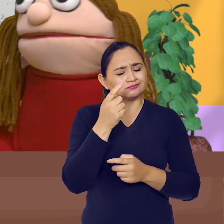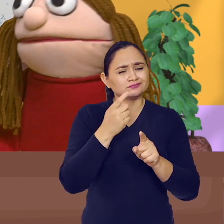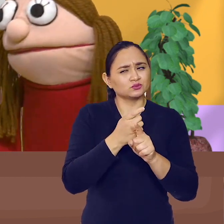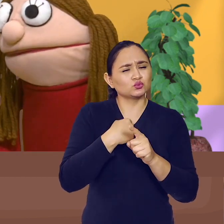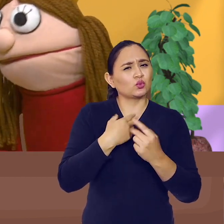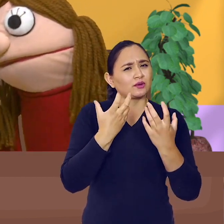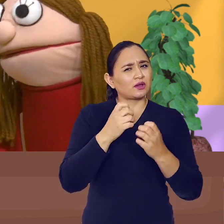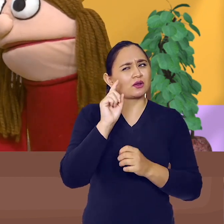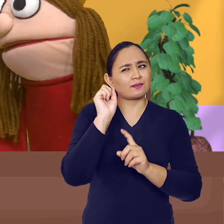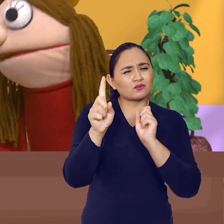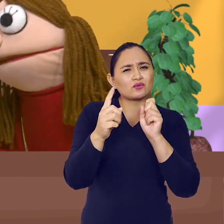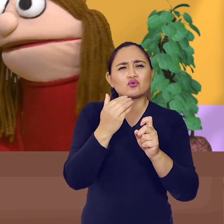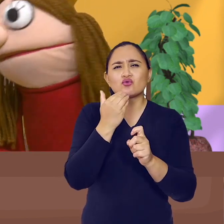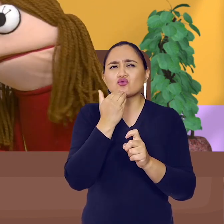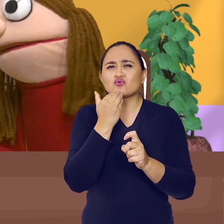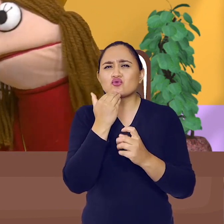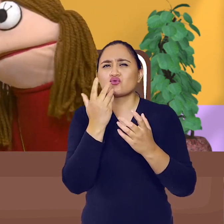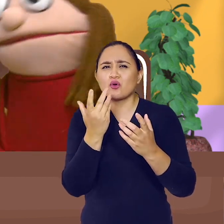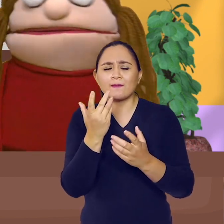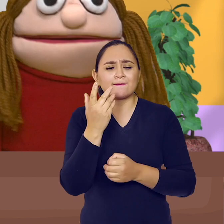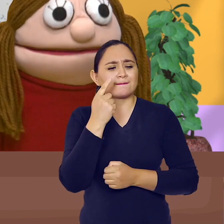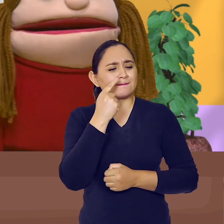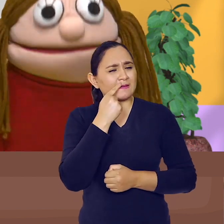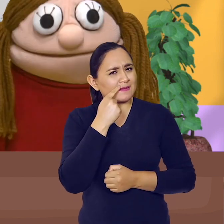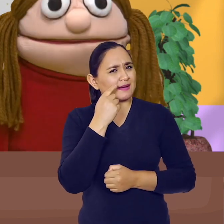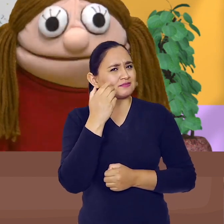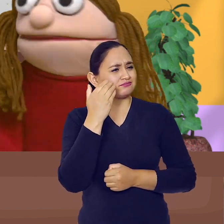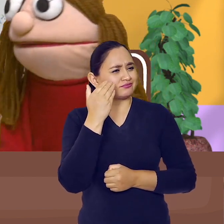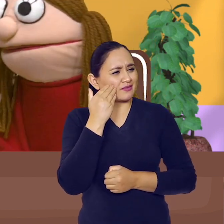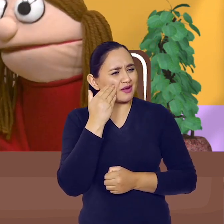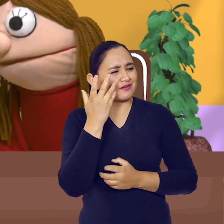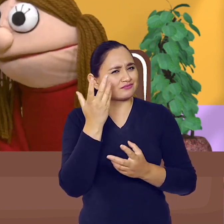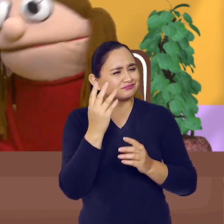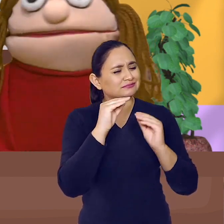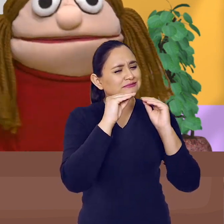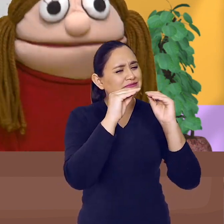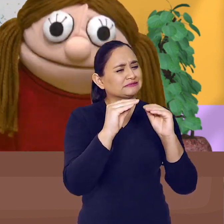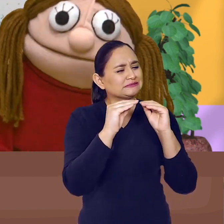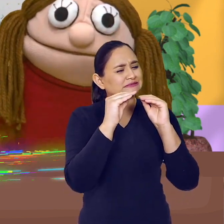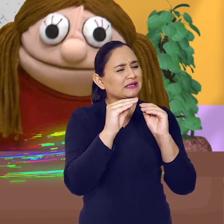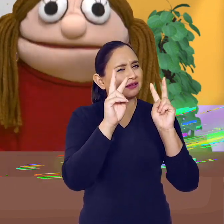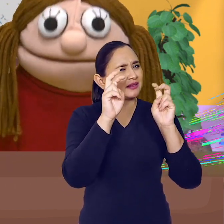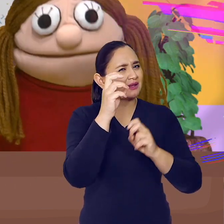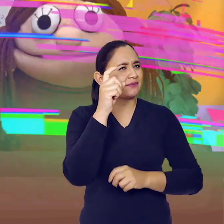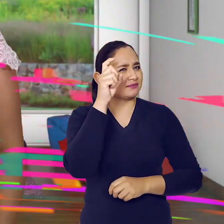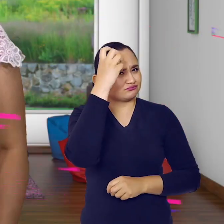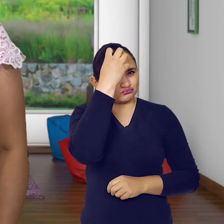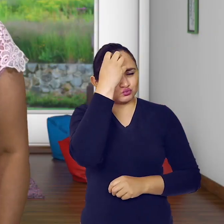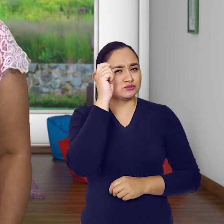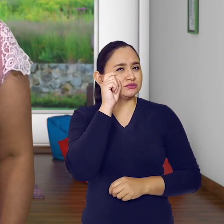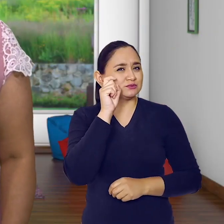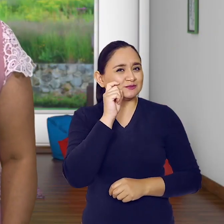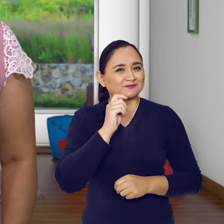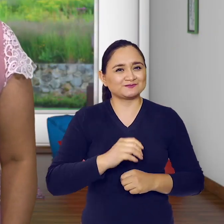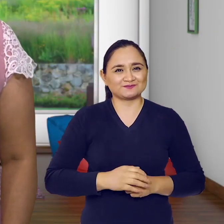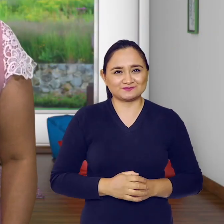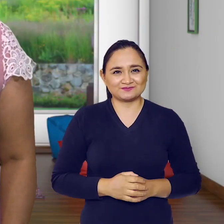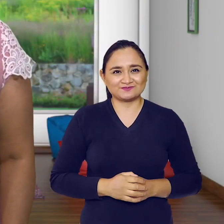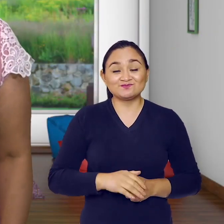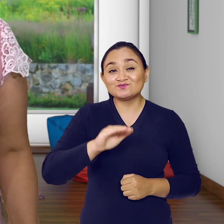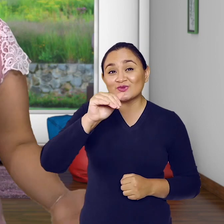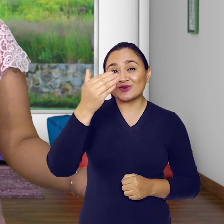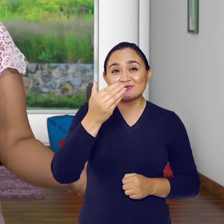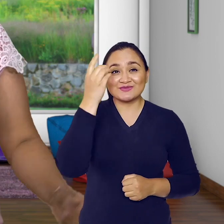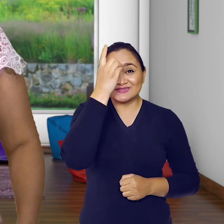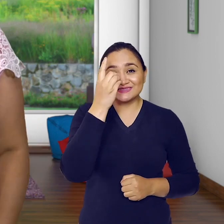preguntar cómo deben abordar padres y madres la educación para la sexualidad. ¿Qué tal, profe Diana?